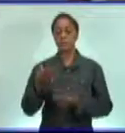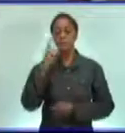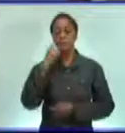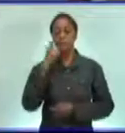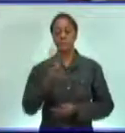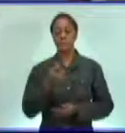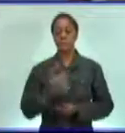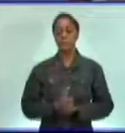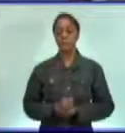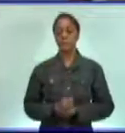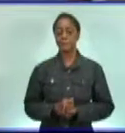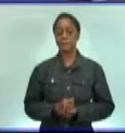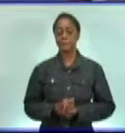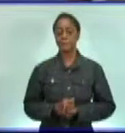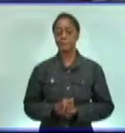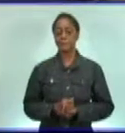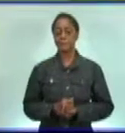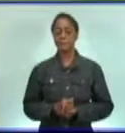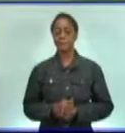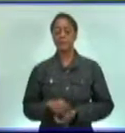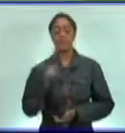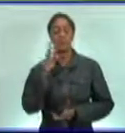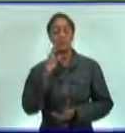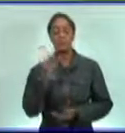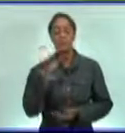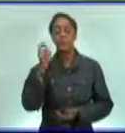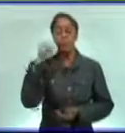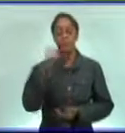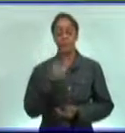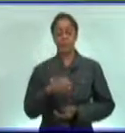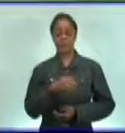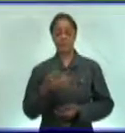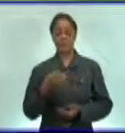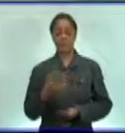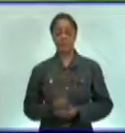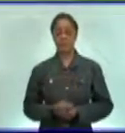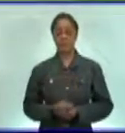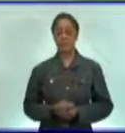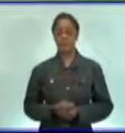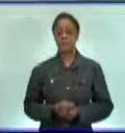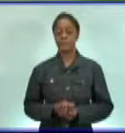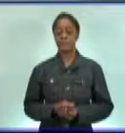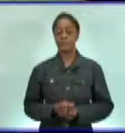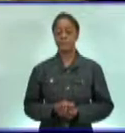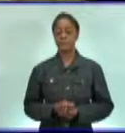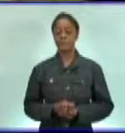observar. Vamos a conocer a la célula.